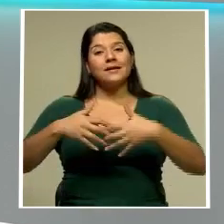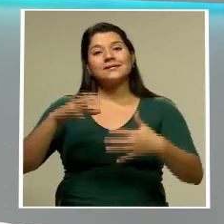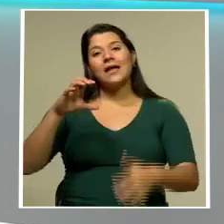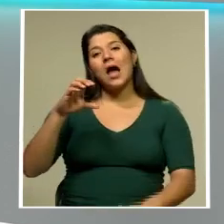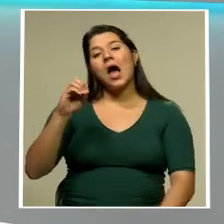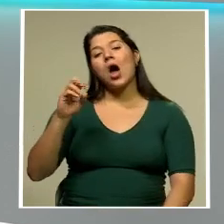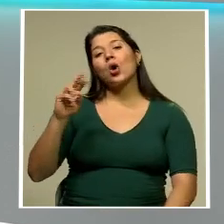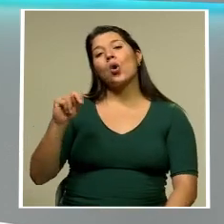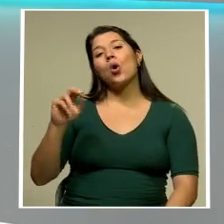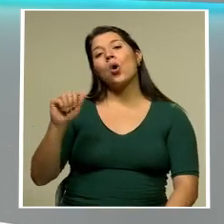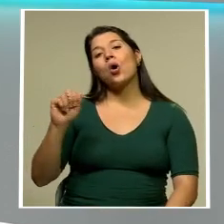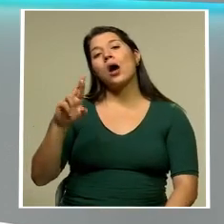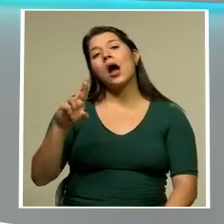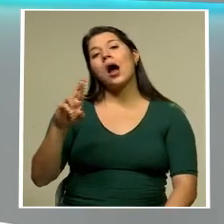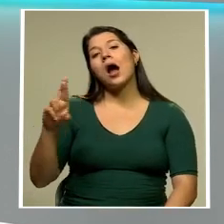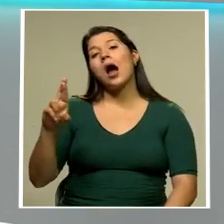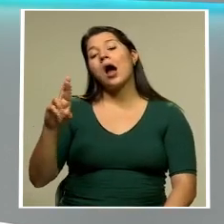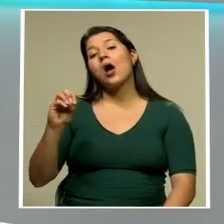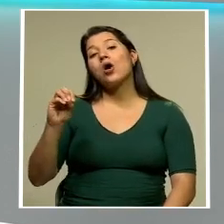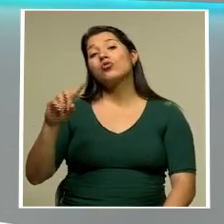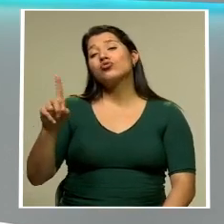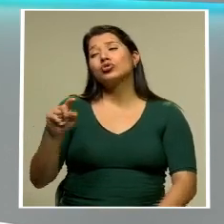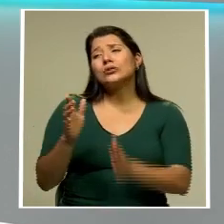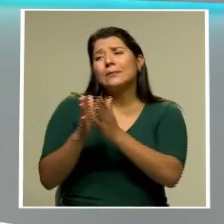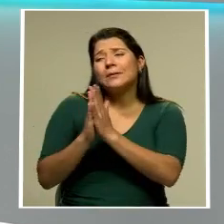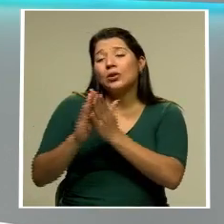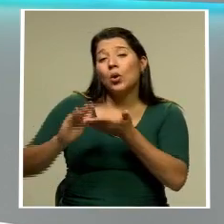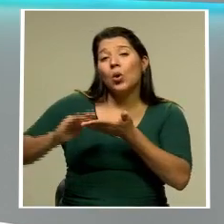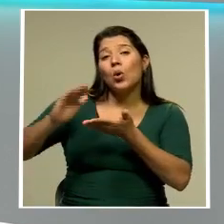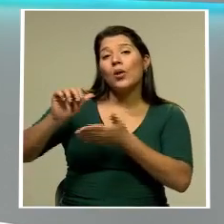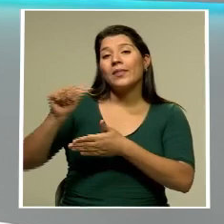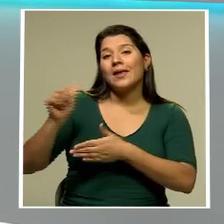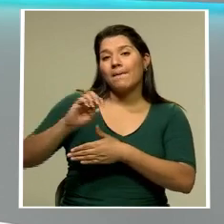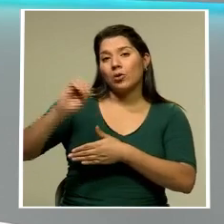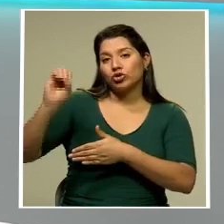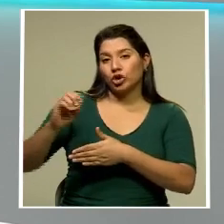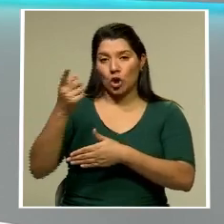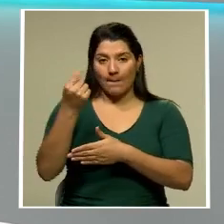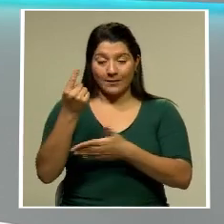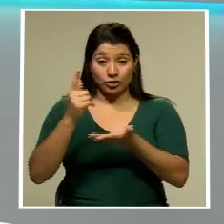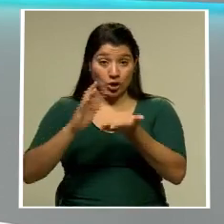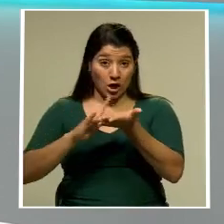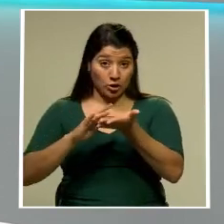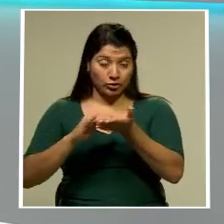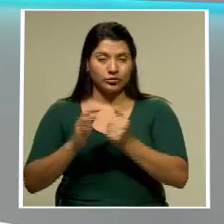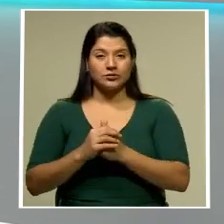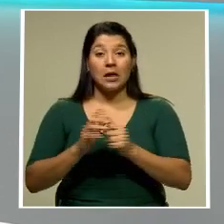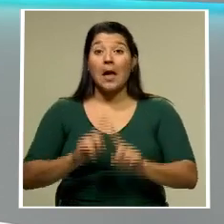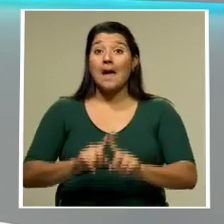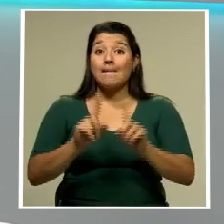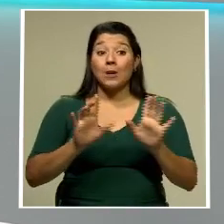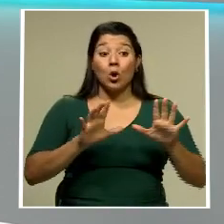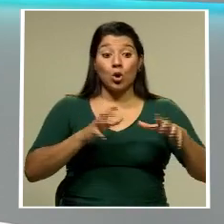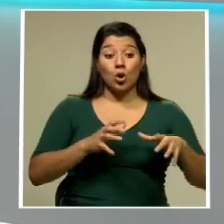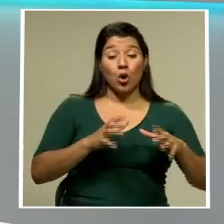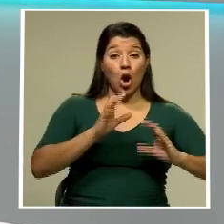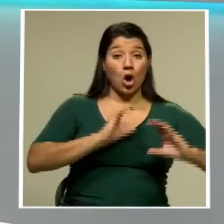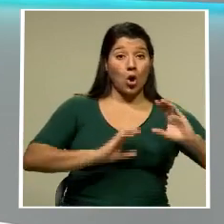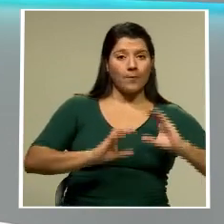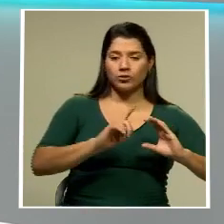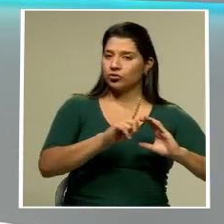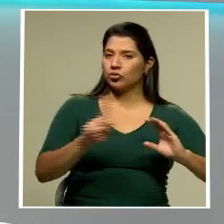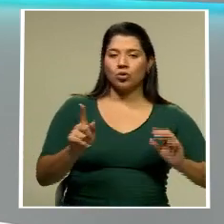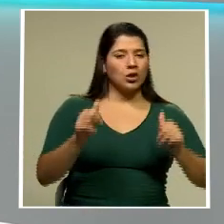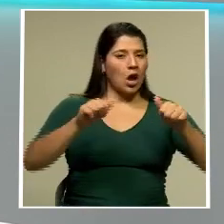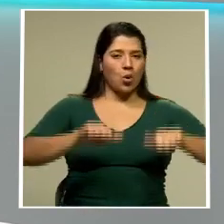aumento de casi el 10% en el precio del grano. No obstante, la Cámara de Comercio se opone